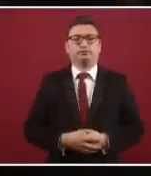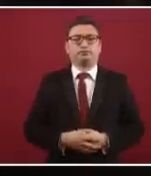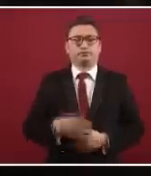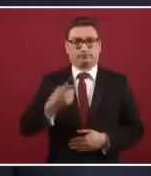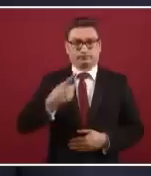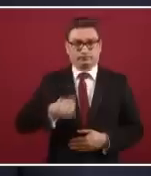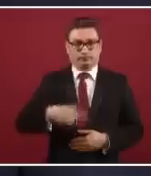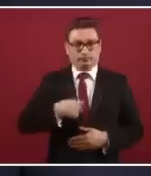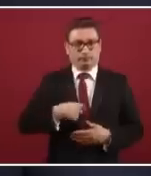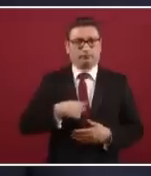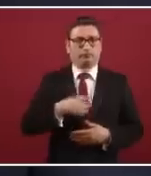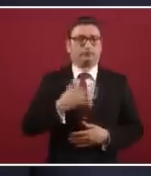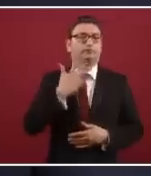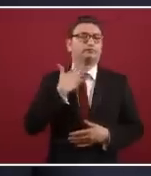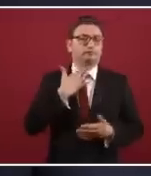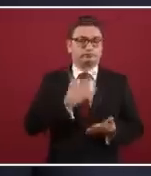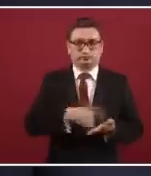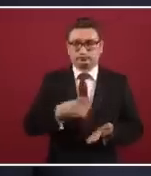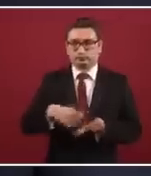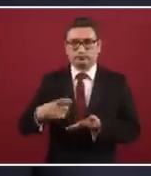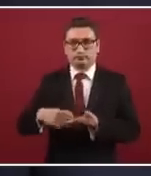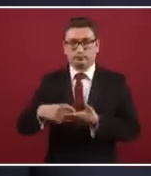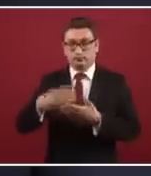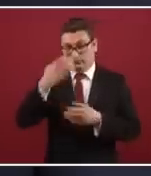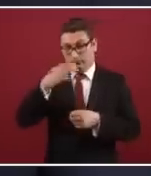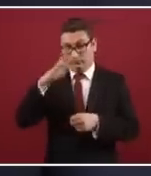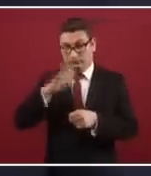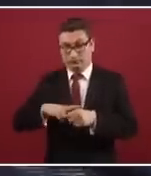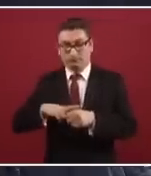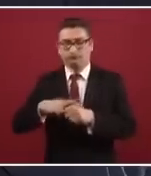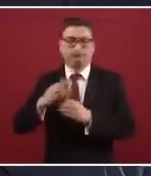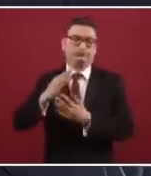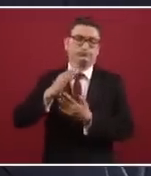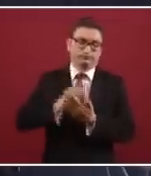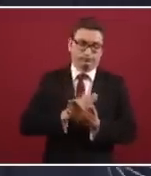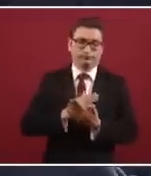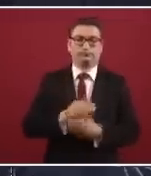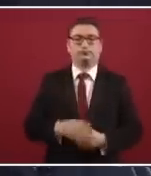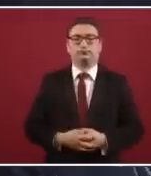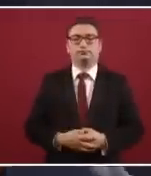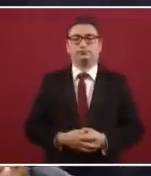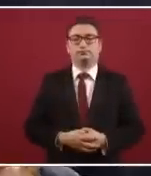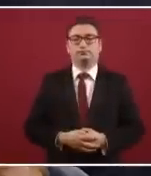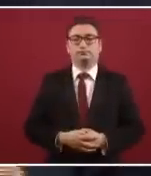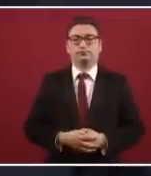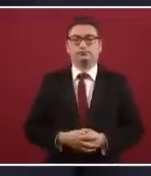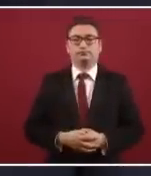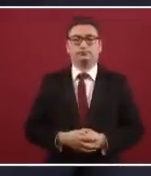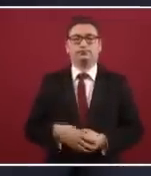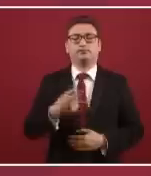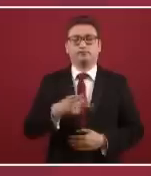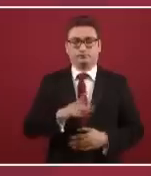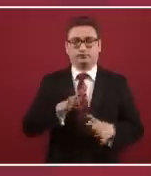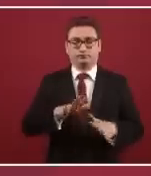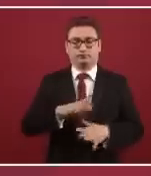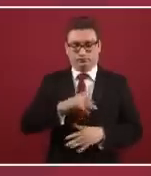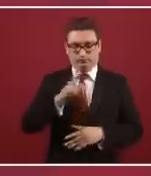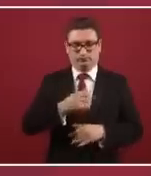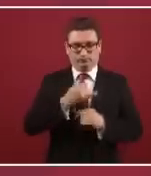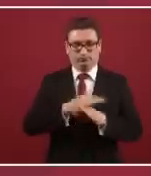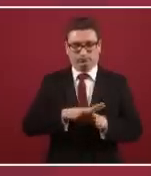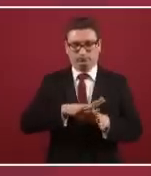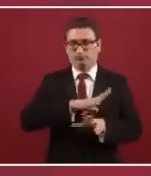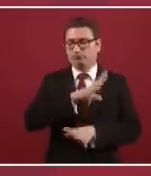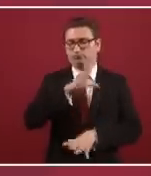compramos menos gasolina al extranjero, pero yo les doy el informe